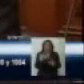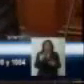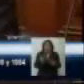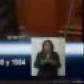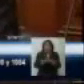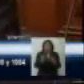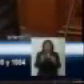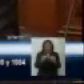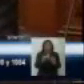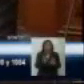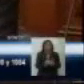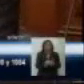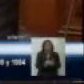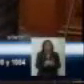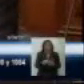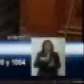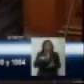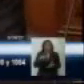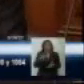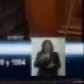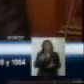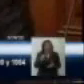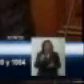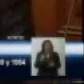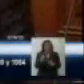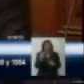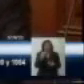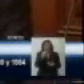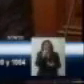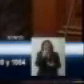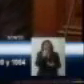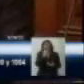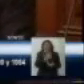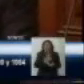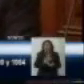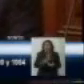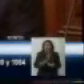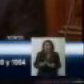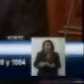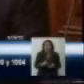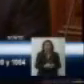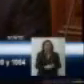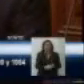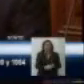endiosamiento, el encumbramiento del señor Pisango ha sido por error del gobierno.